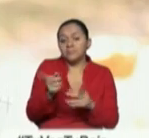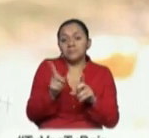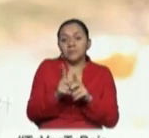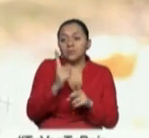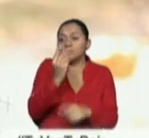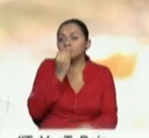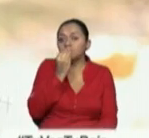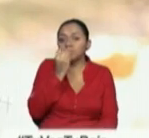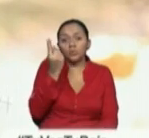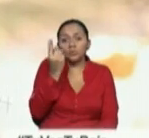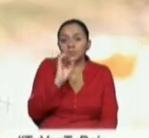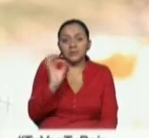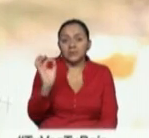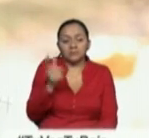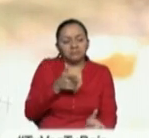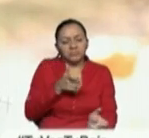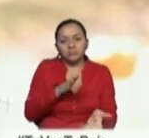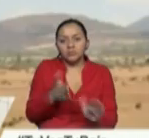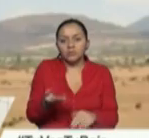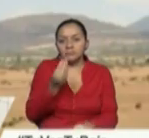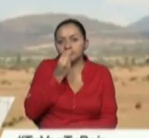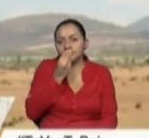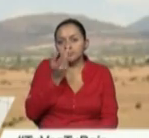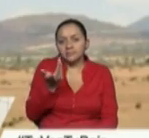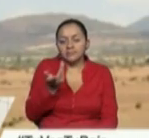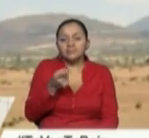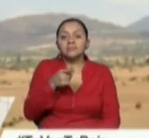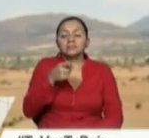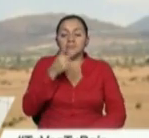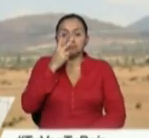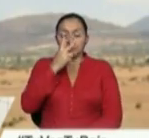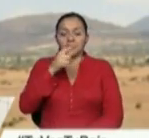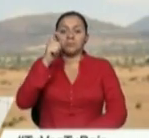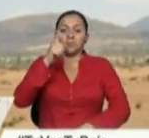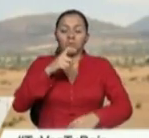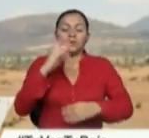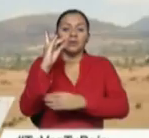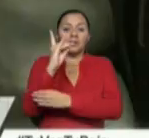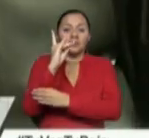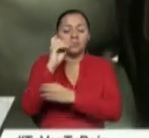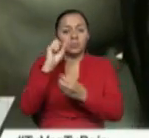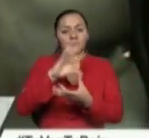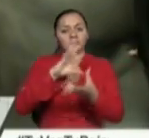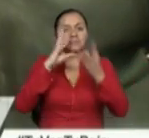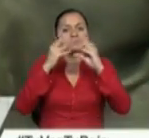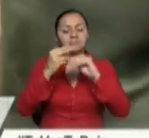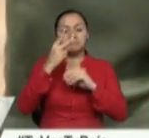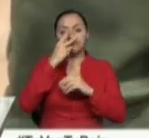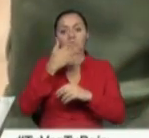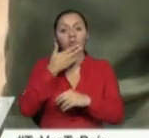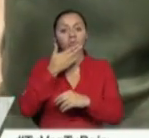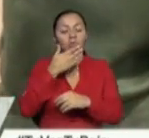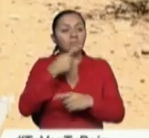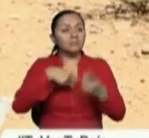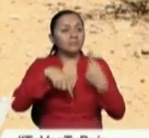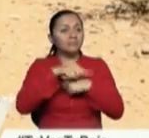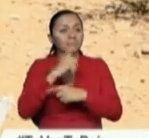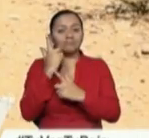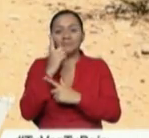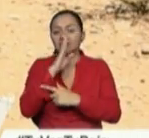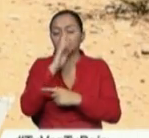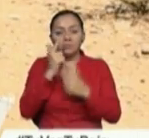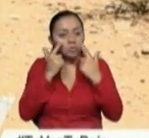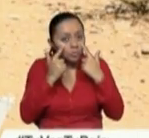única comida que pueden obtener hay esperanza para las reticuladas de Kenia 60 vigilantes armados patrullan la